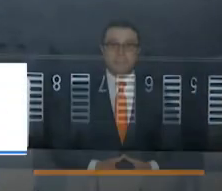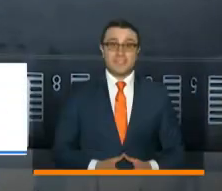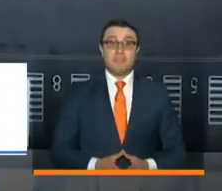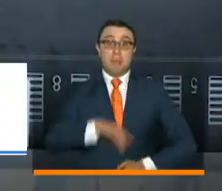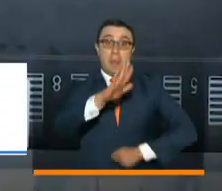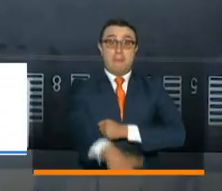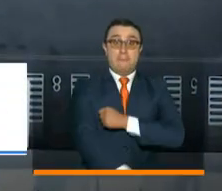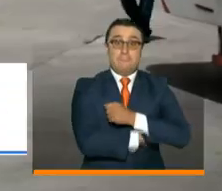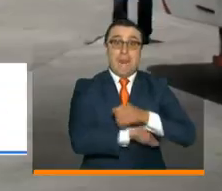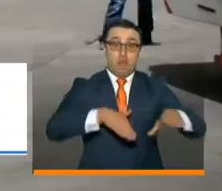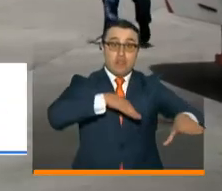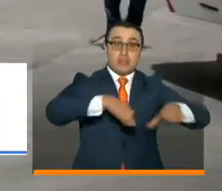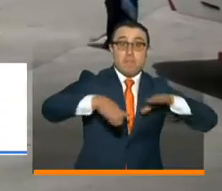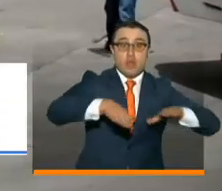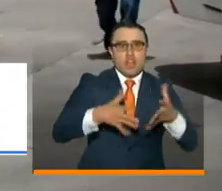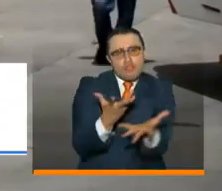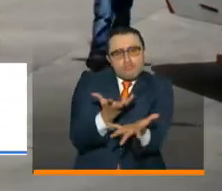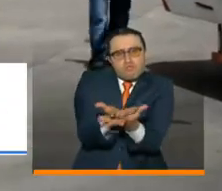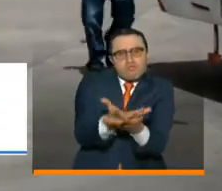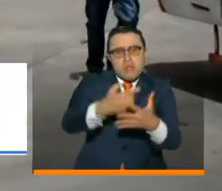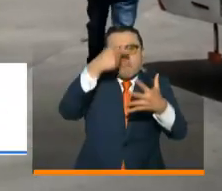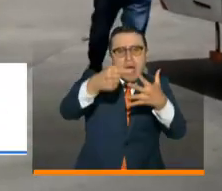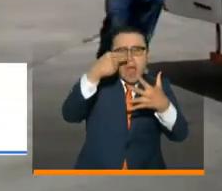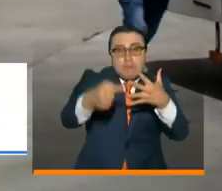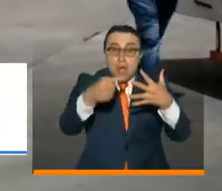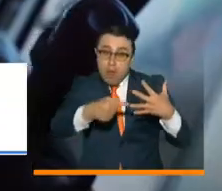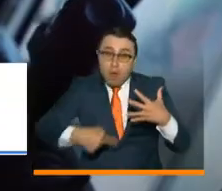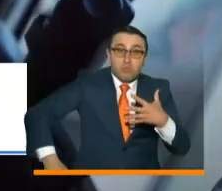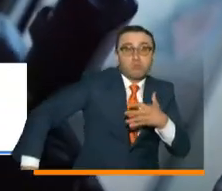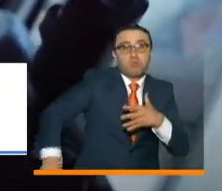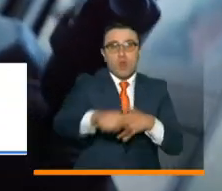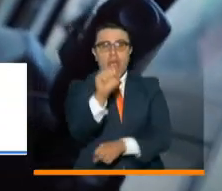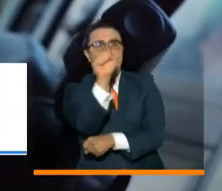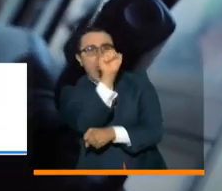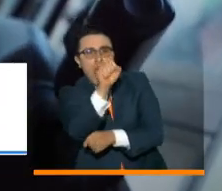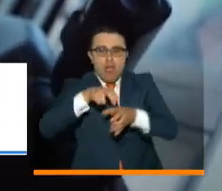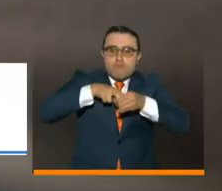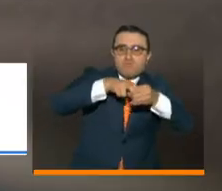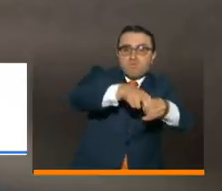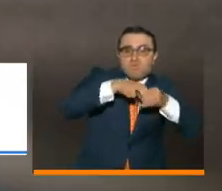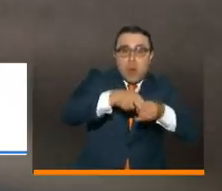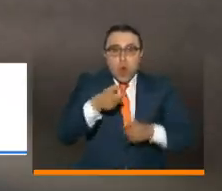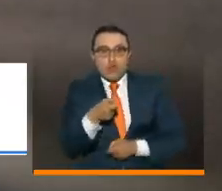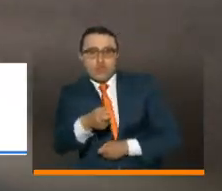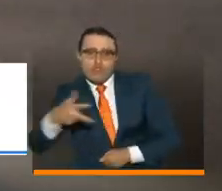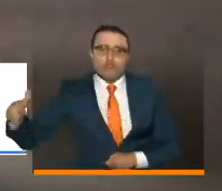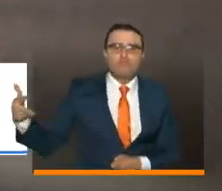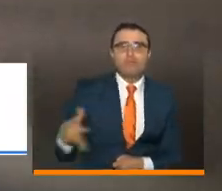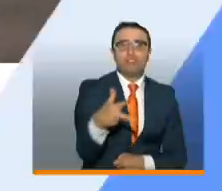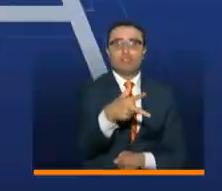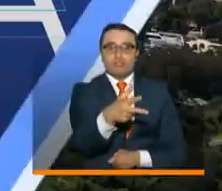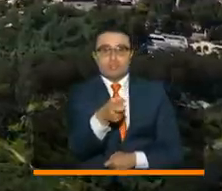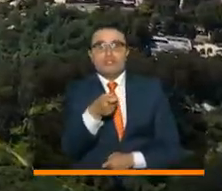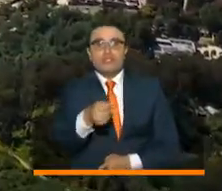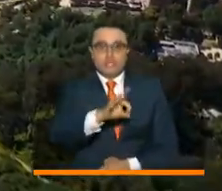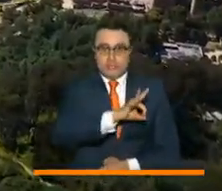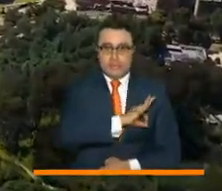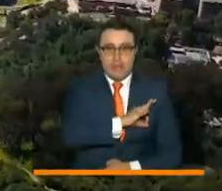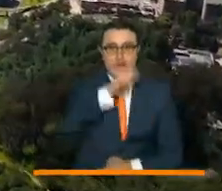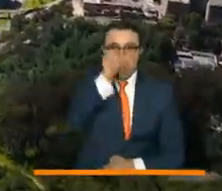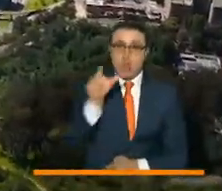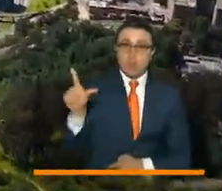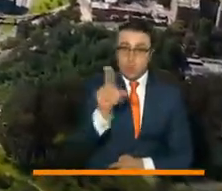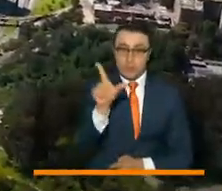El Ministerio de Transporte emite recomendaciones para viajar en carretera durante el fin de semana.